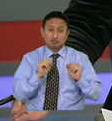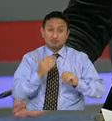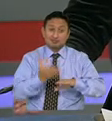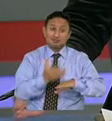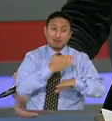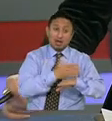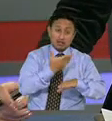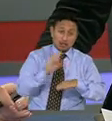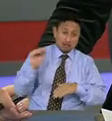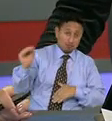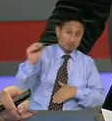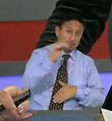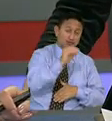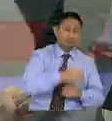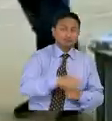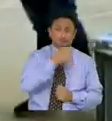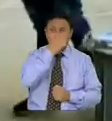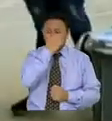previamente socializado.